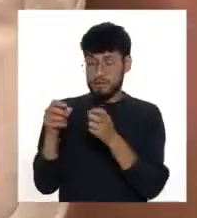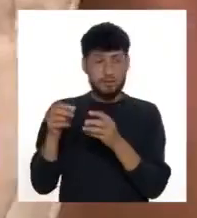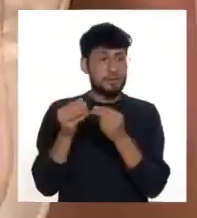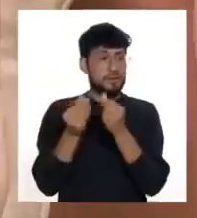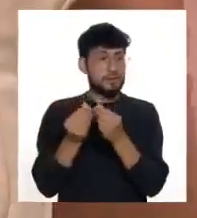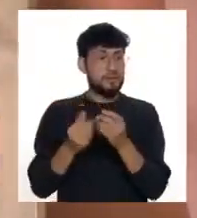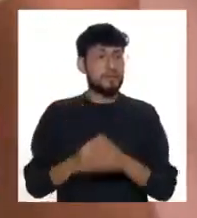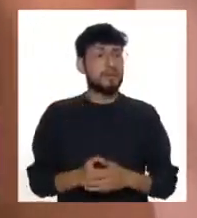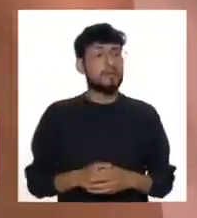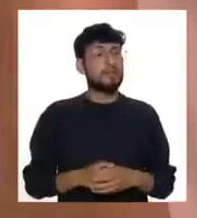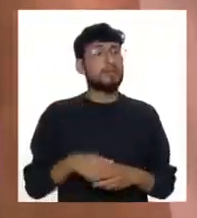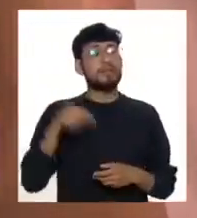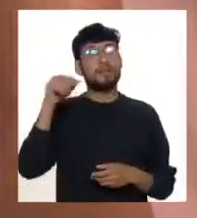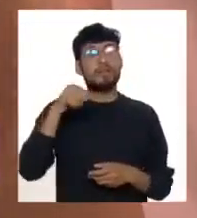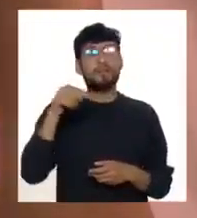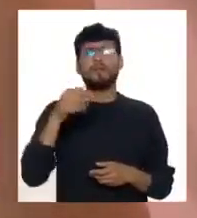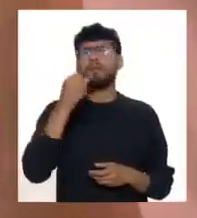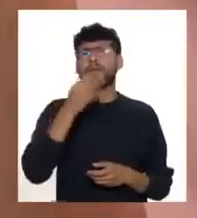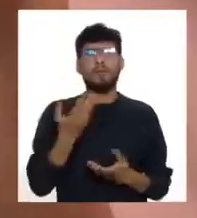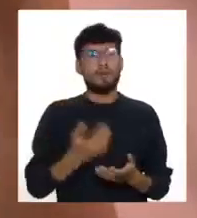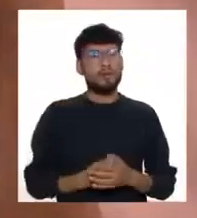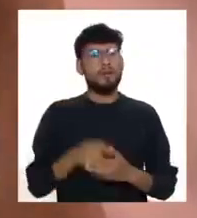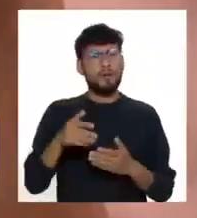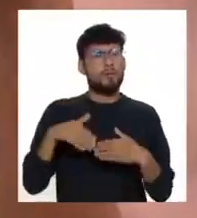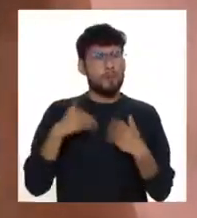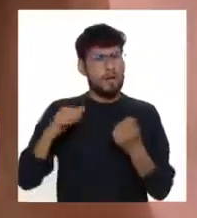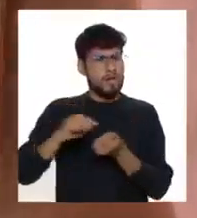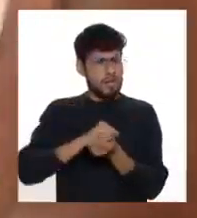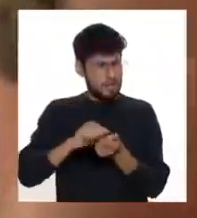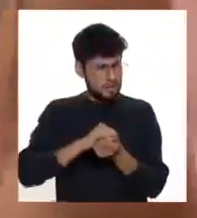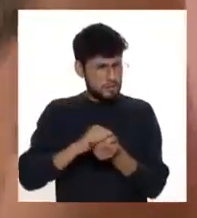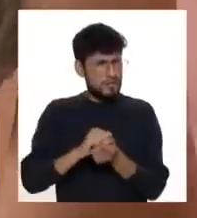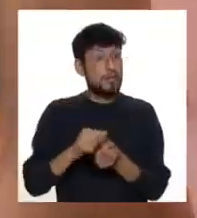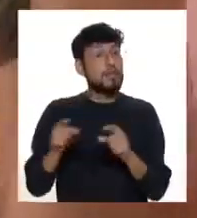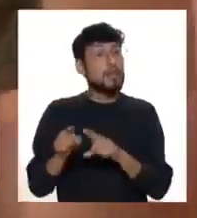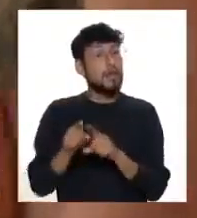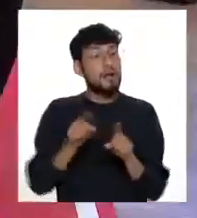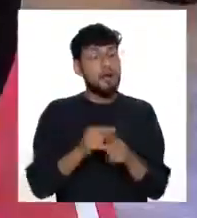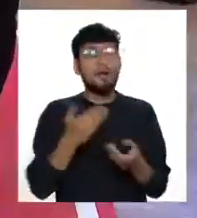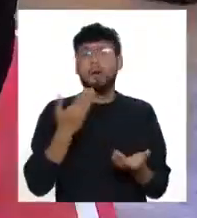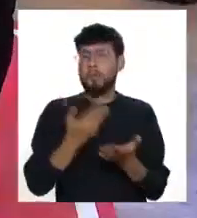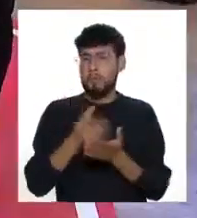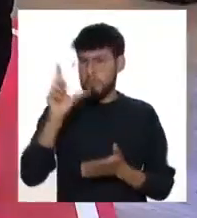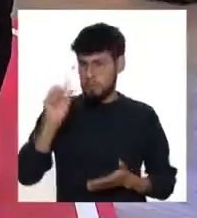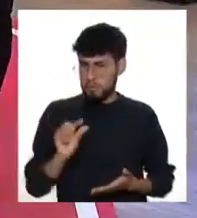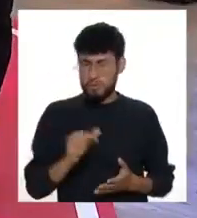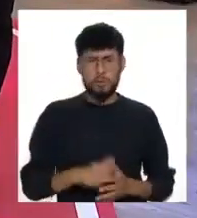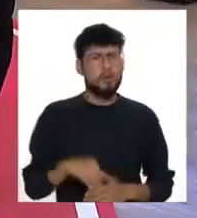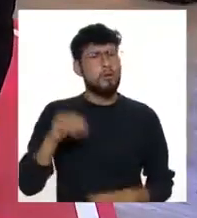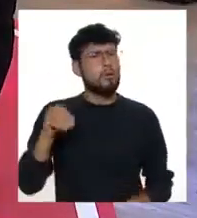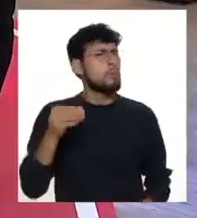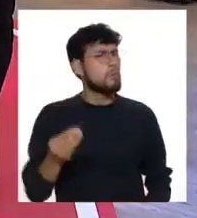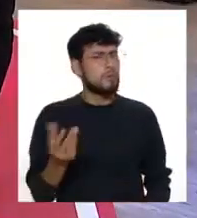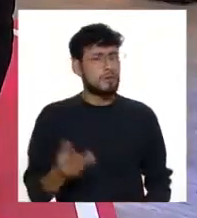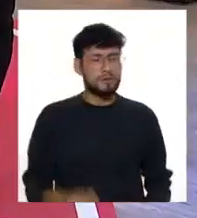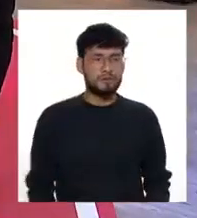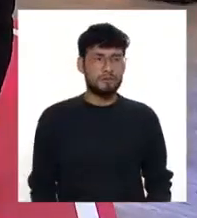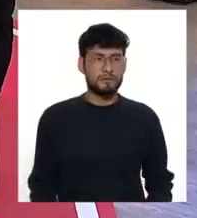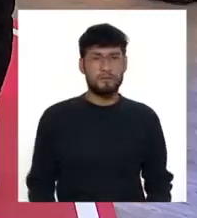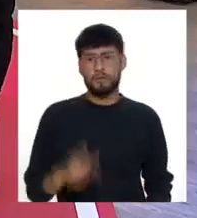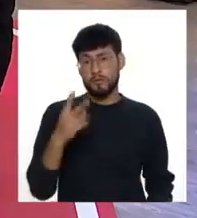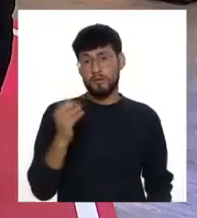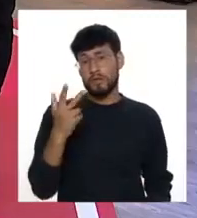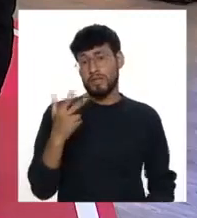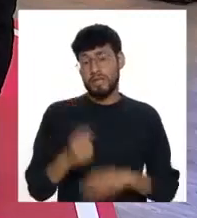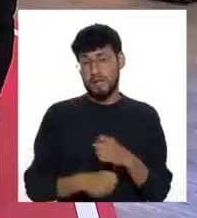eh Y estos de aquí lo bueno Como le digo es que se pueden lavar y además son económicas porque dos